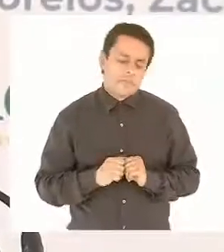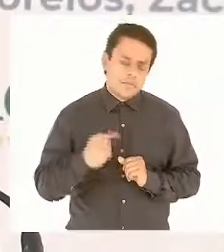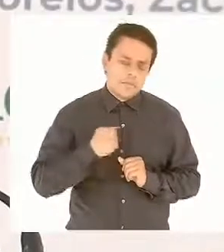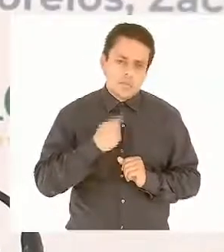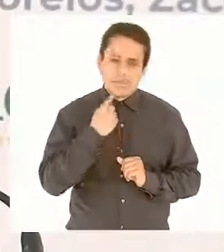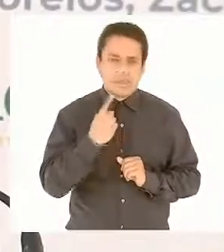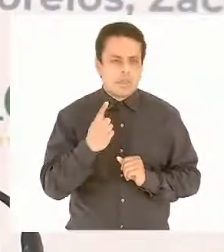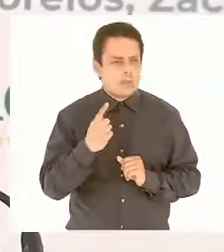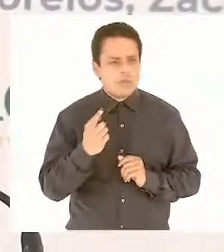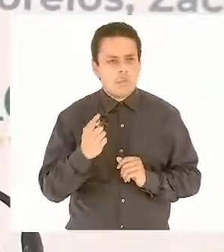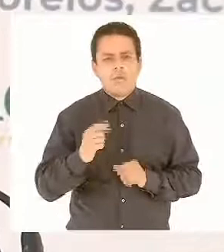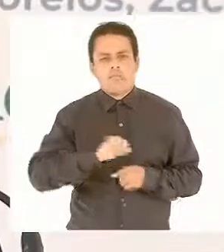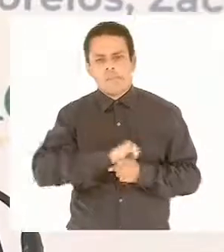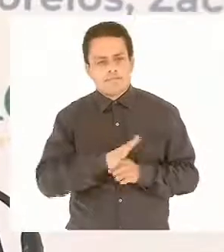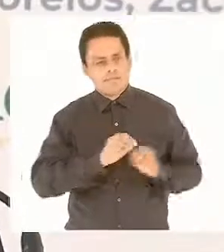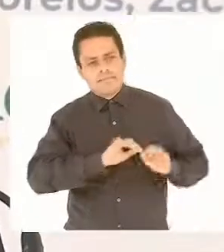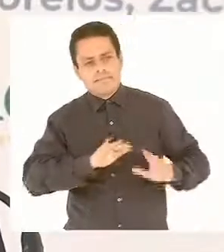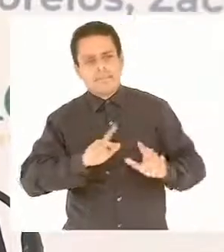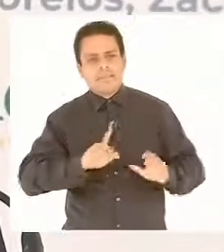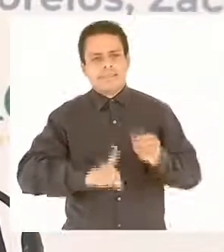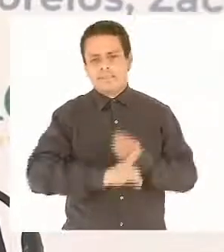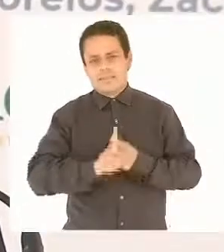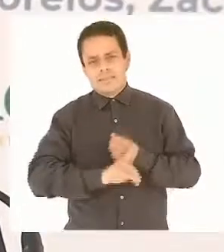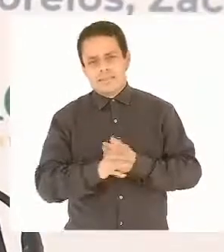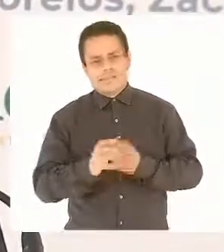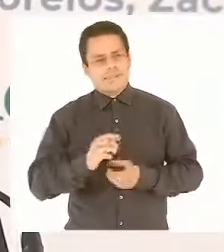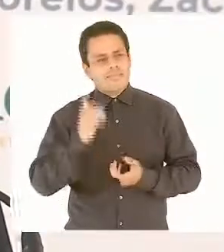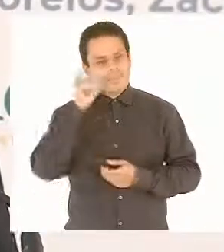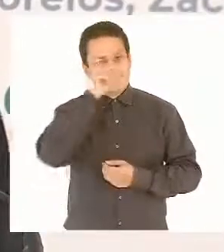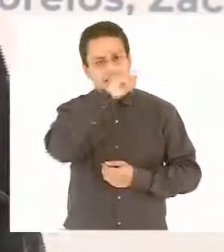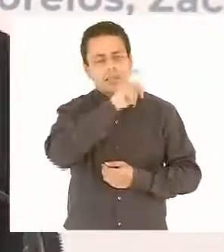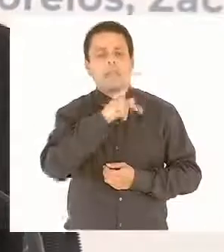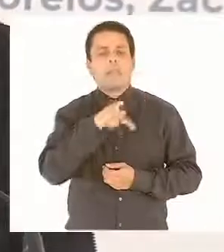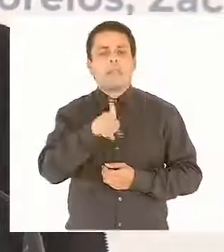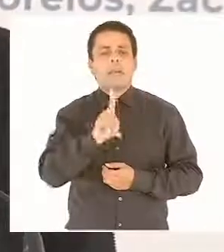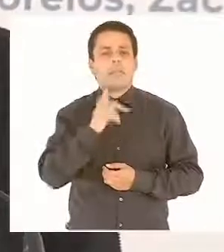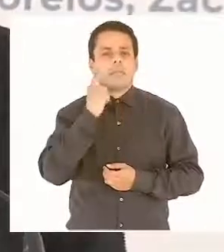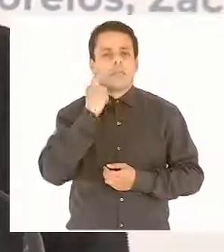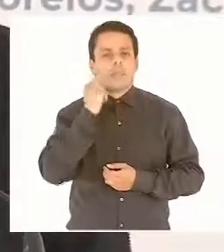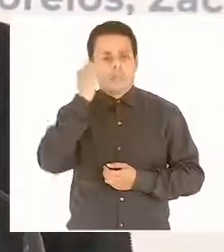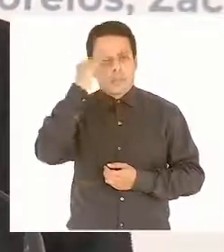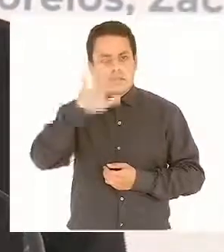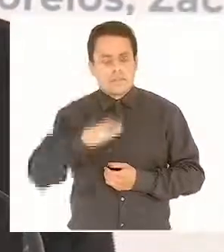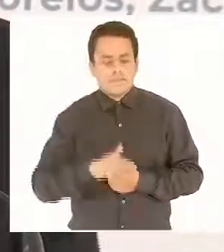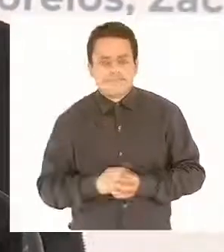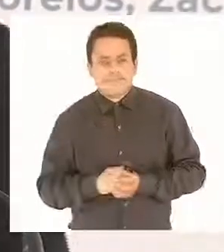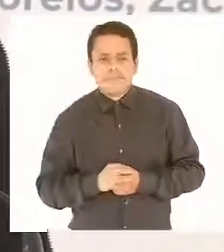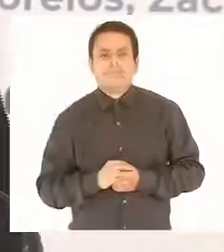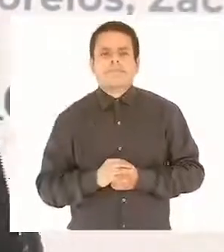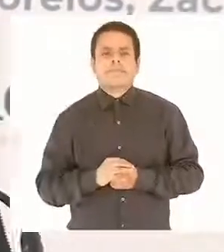reitero, por la pandemia, se cayó